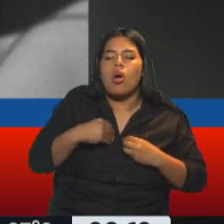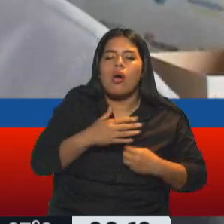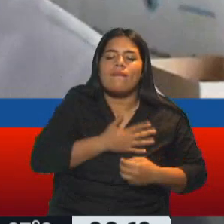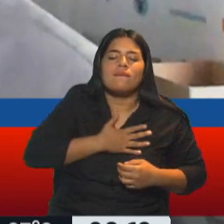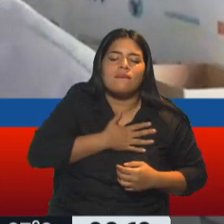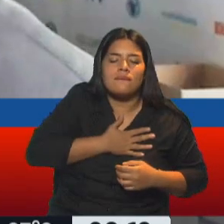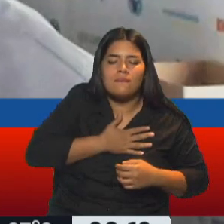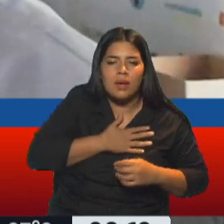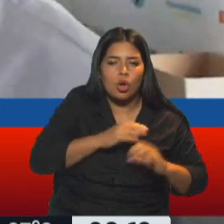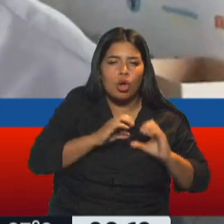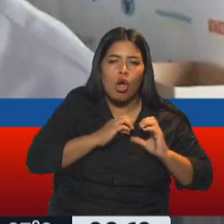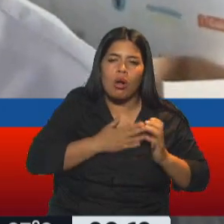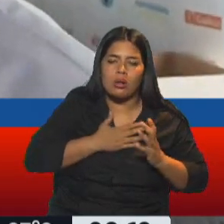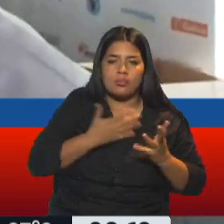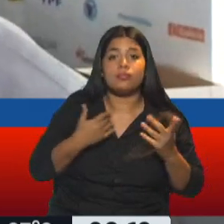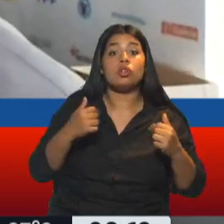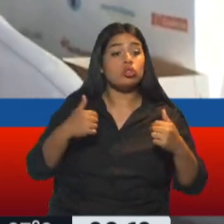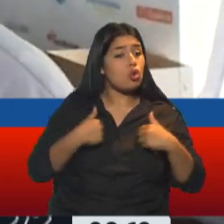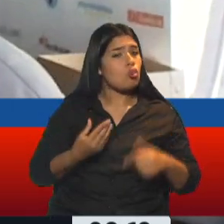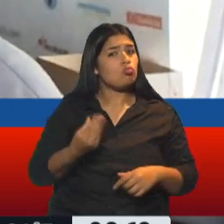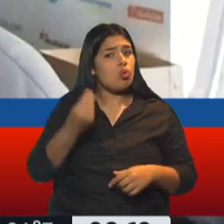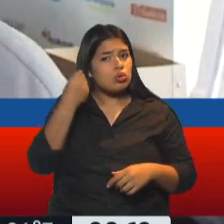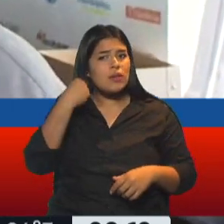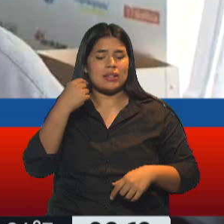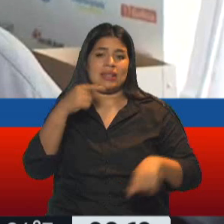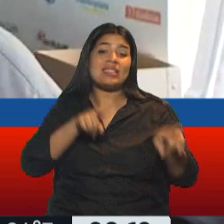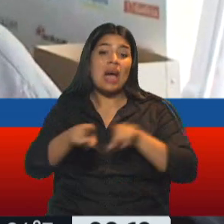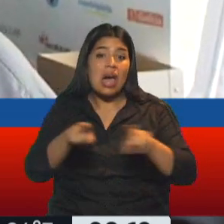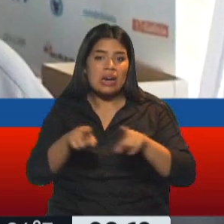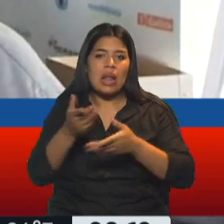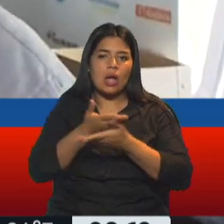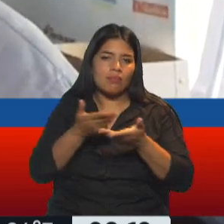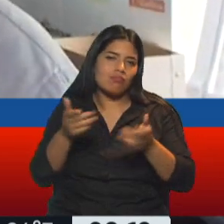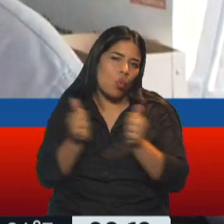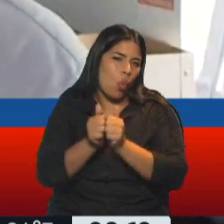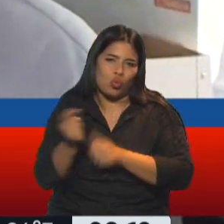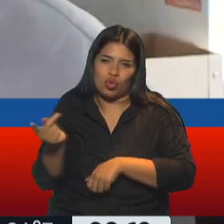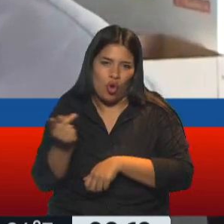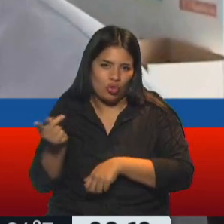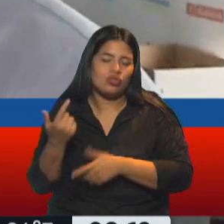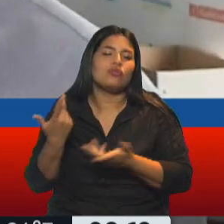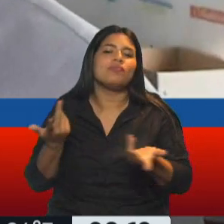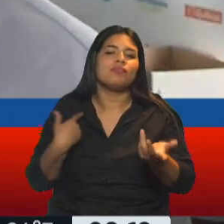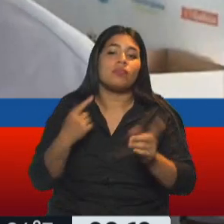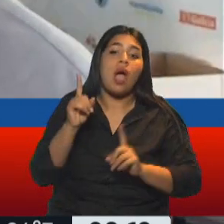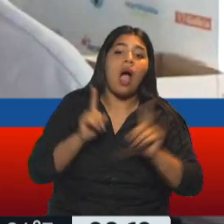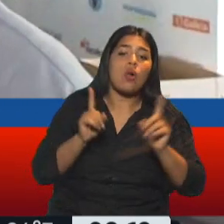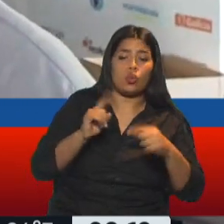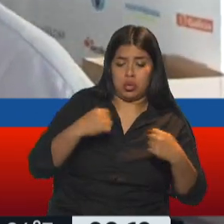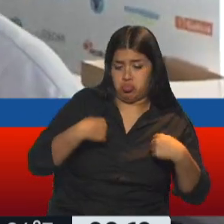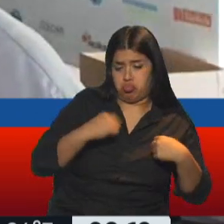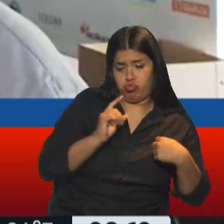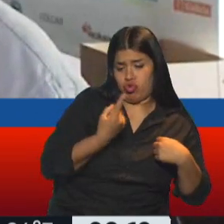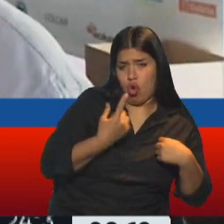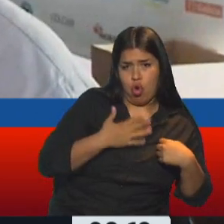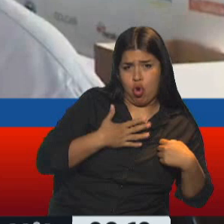Yo tuve muchas emociones compartiendo carreras con él, después en algunas que yo participé particularmente.